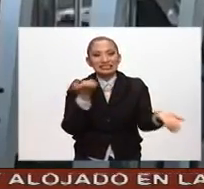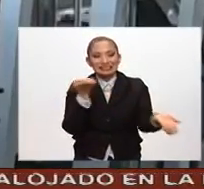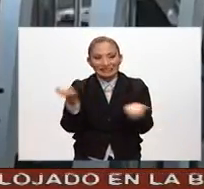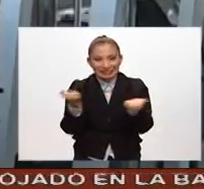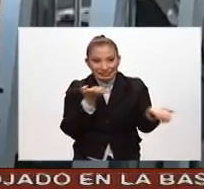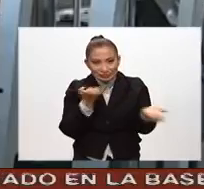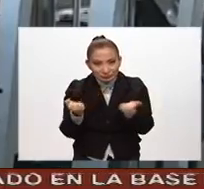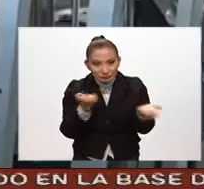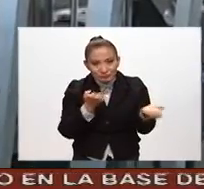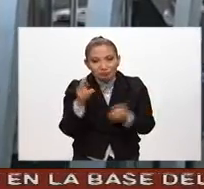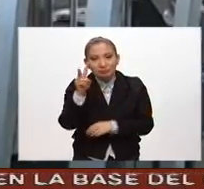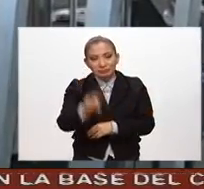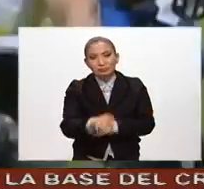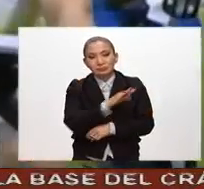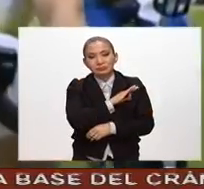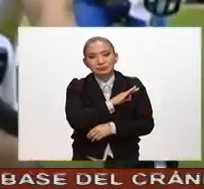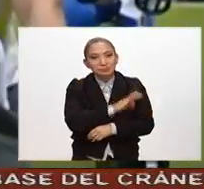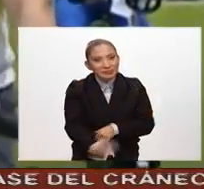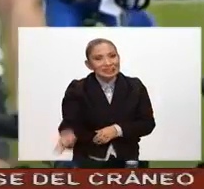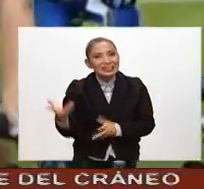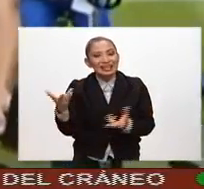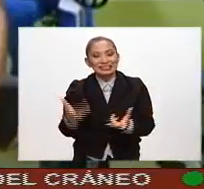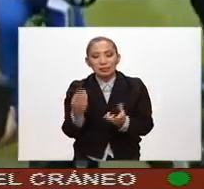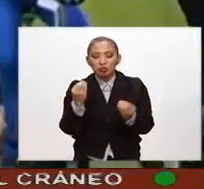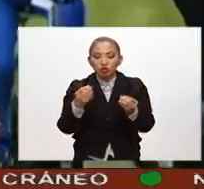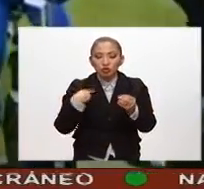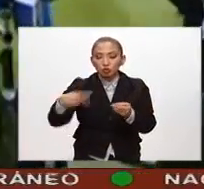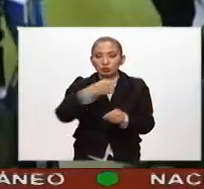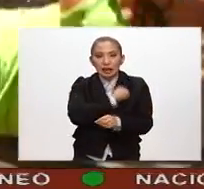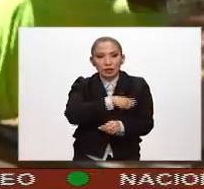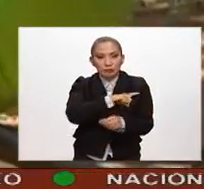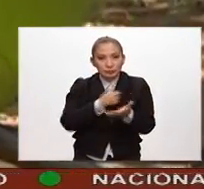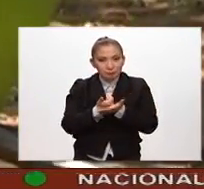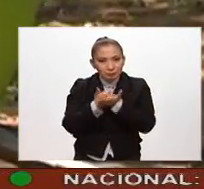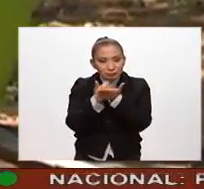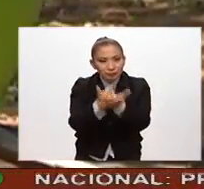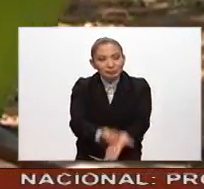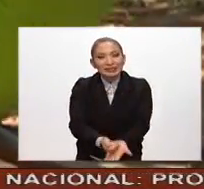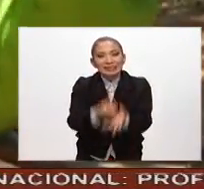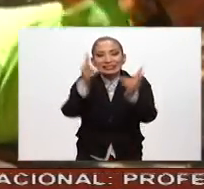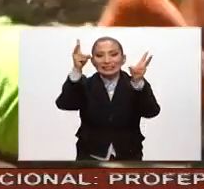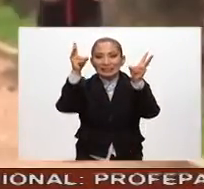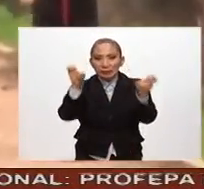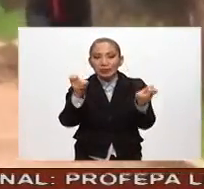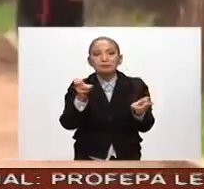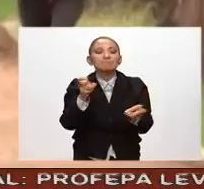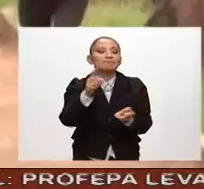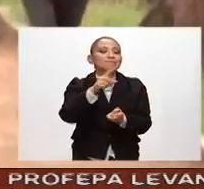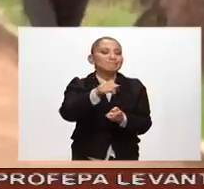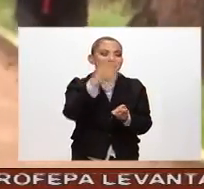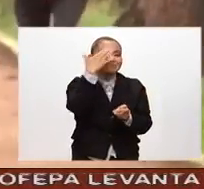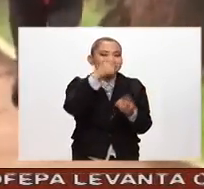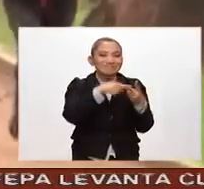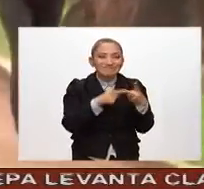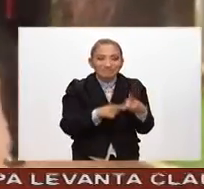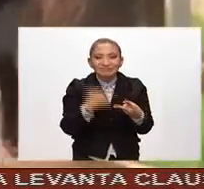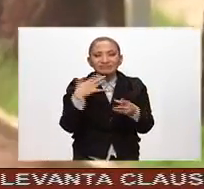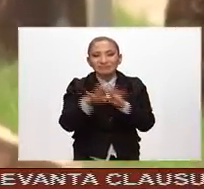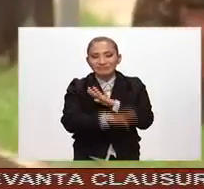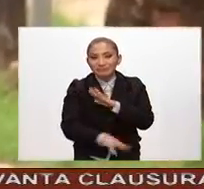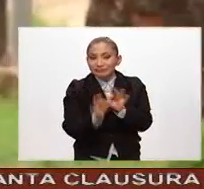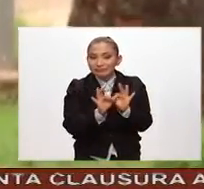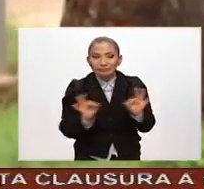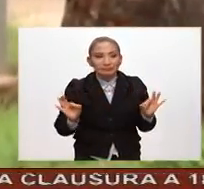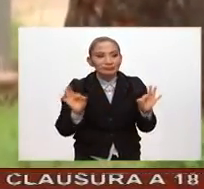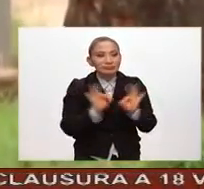ejercicio, realmente podrías estar haciendo mucho por tu salud. Y estos temas, Pati, Omar, como ustedes saben, son